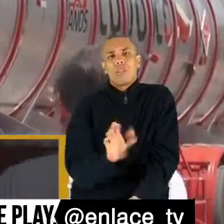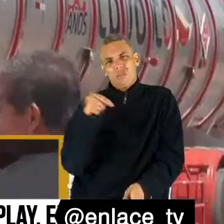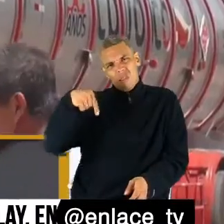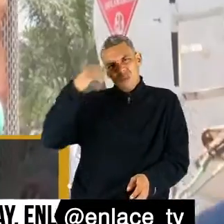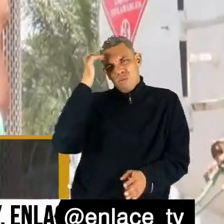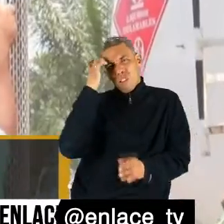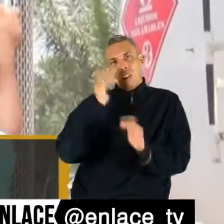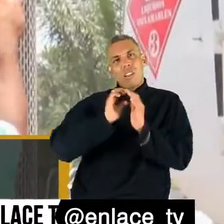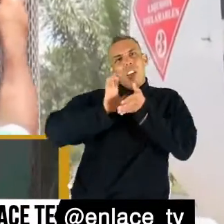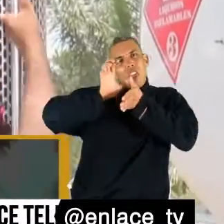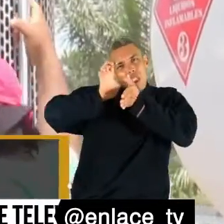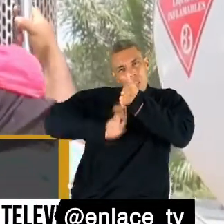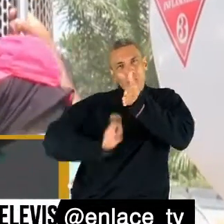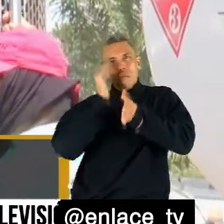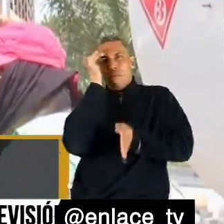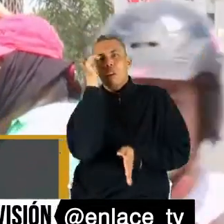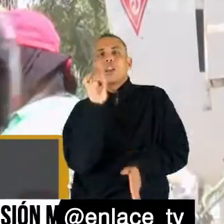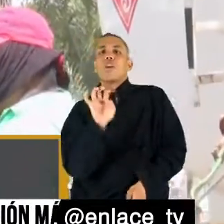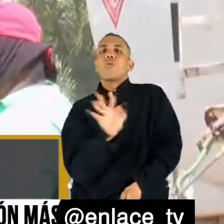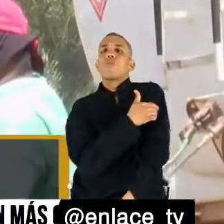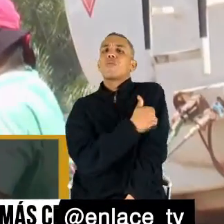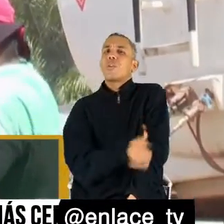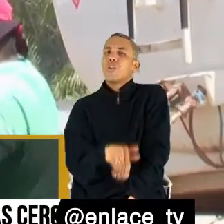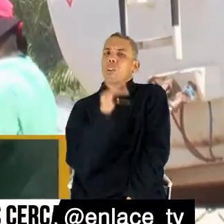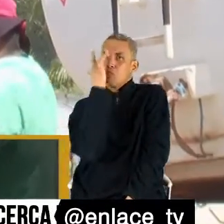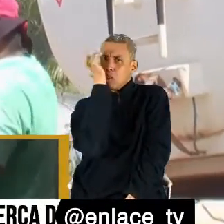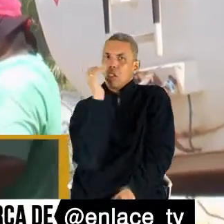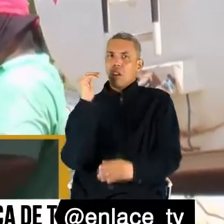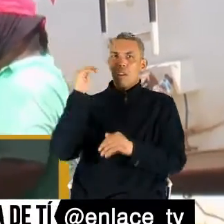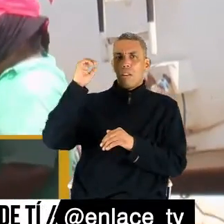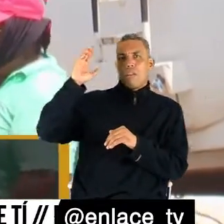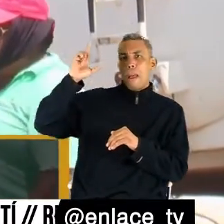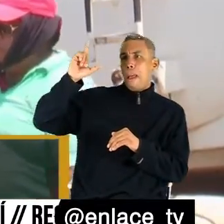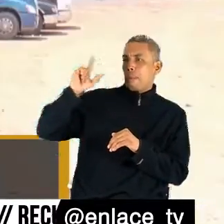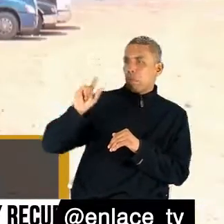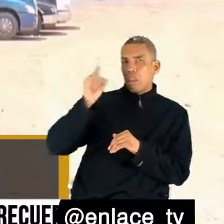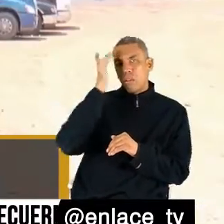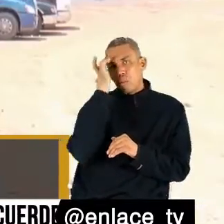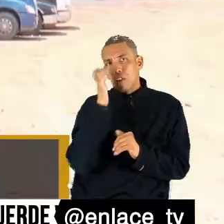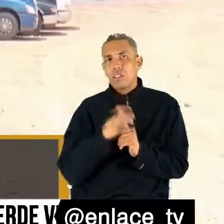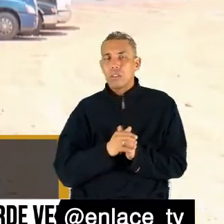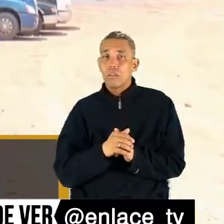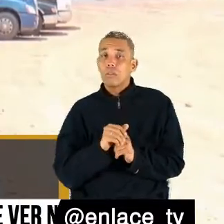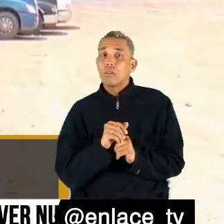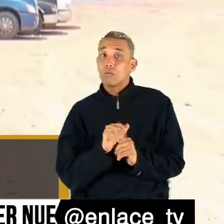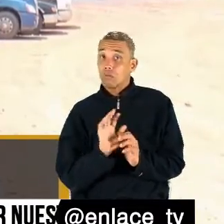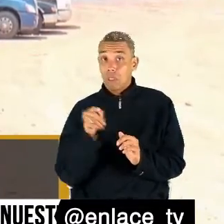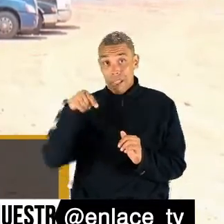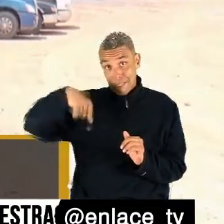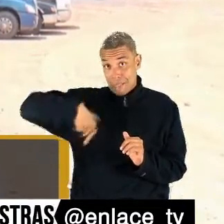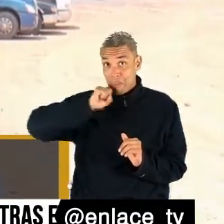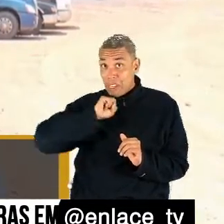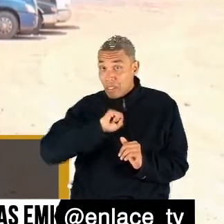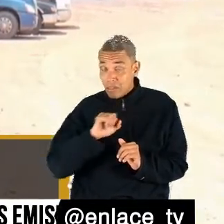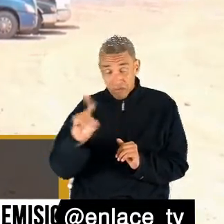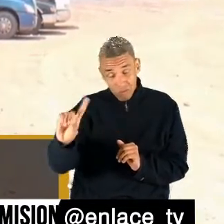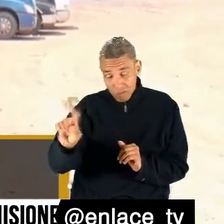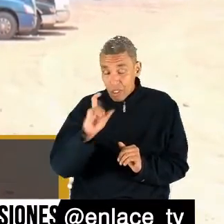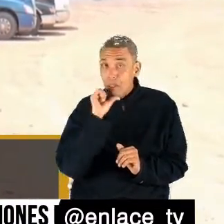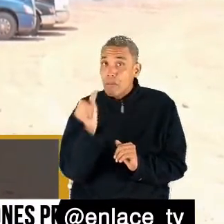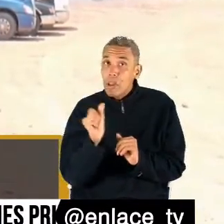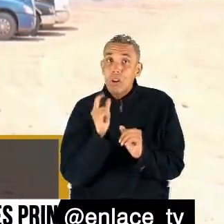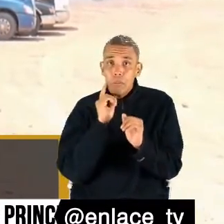14.400.000 pesos. Pero resulta y pasa de que Barranca Bermeja, Rubiales ya no pagan 7.200.000, sino 2.800.000, o